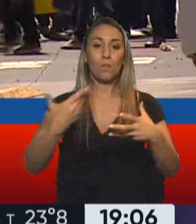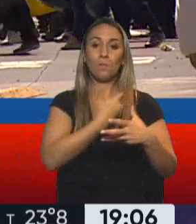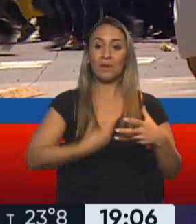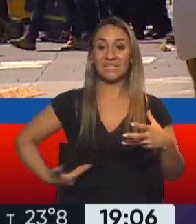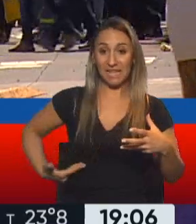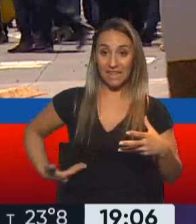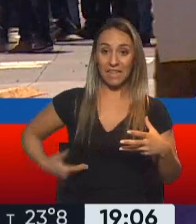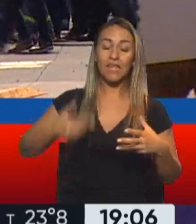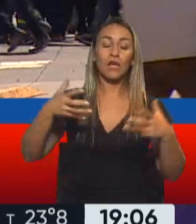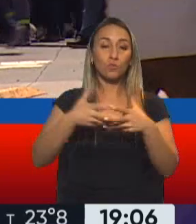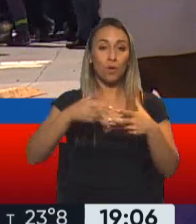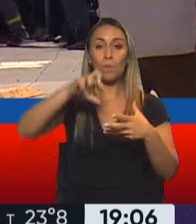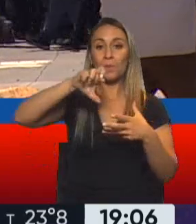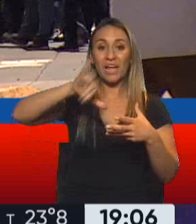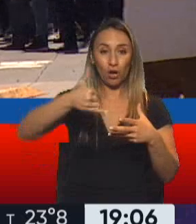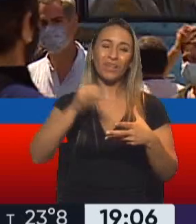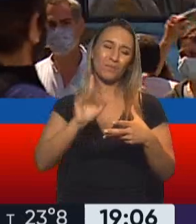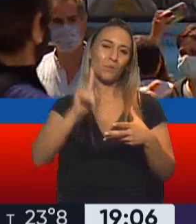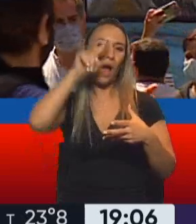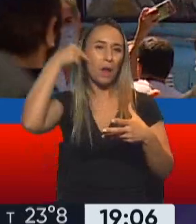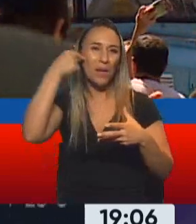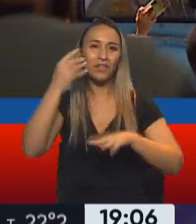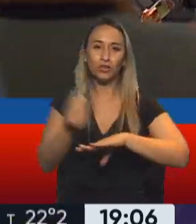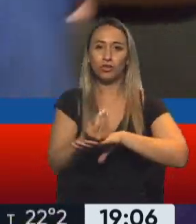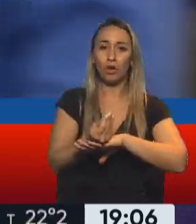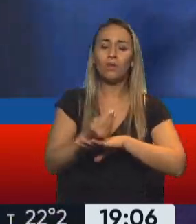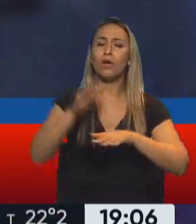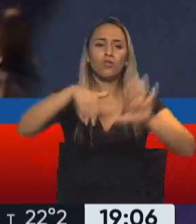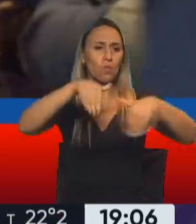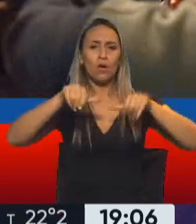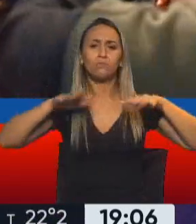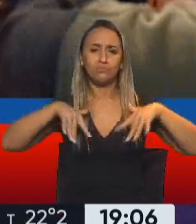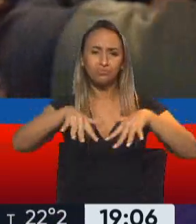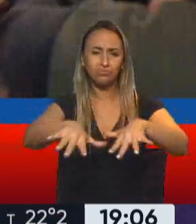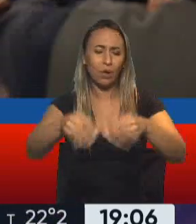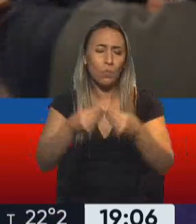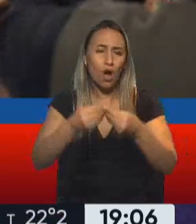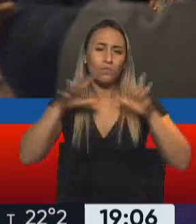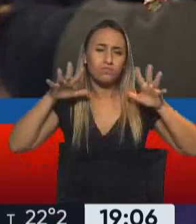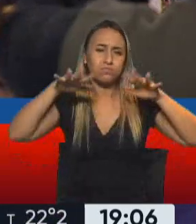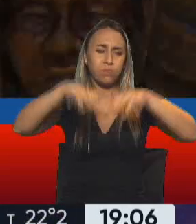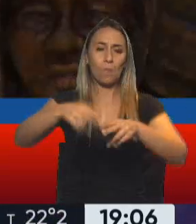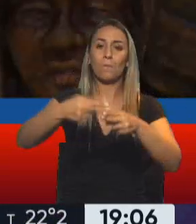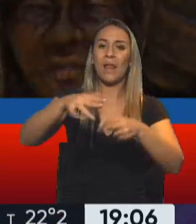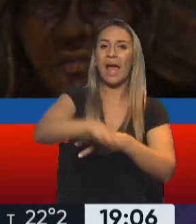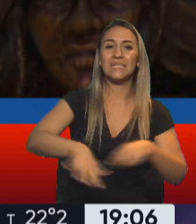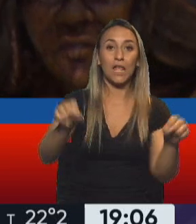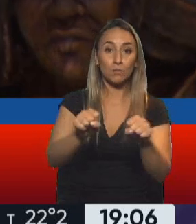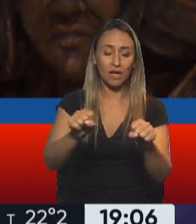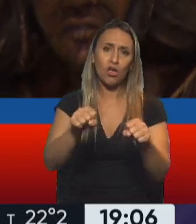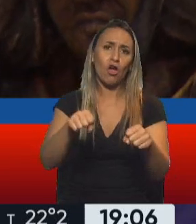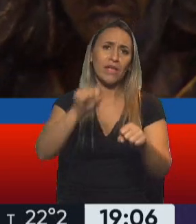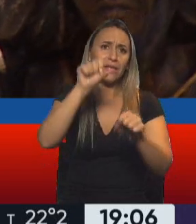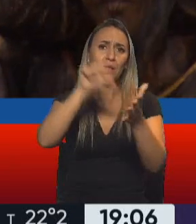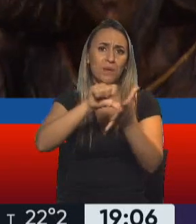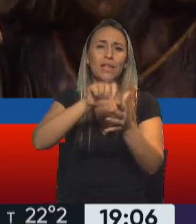presidente de la Nación, nada más, sí. Alberto Fernández, una movilización muy, muy, muy multitudinaria a Plaza de Mayo y también a muchas plazas de todo el país. Y hoy